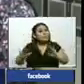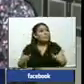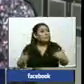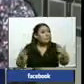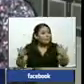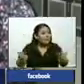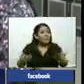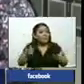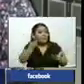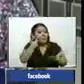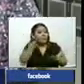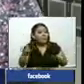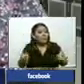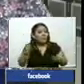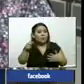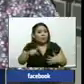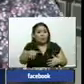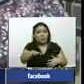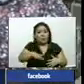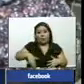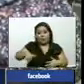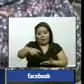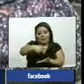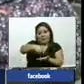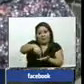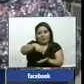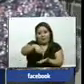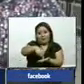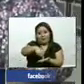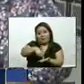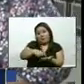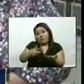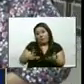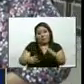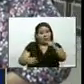a presentar sobre la zona central